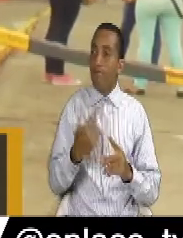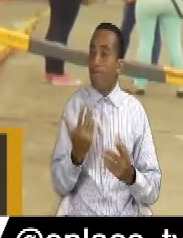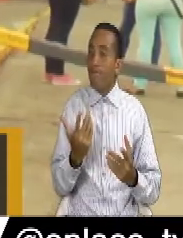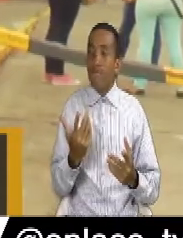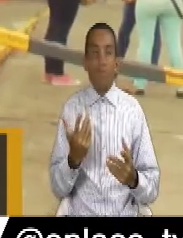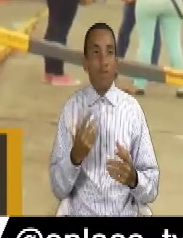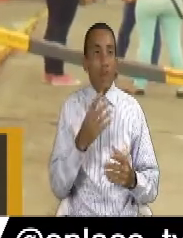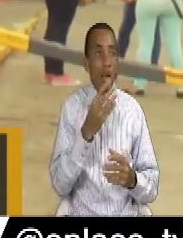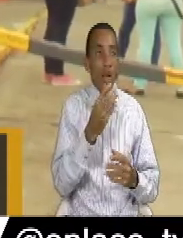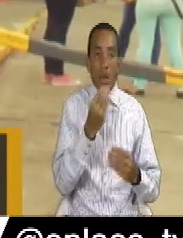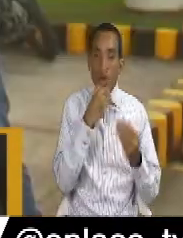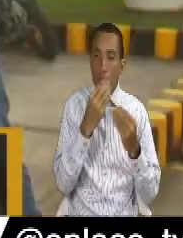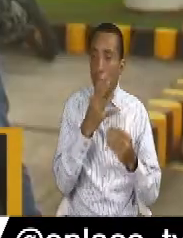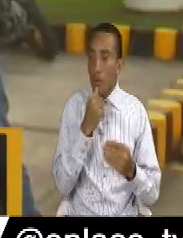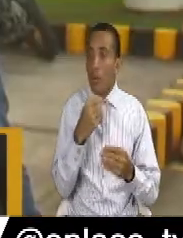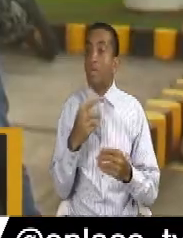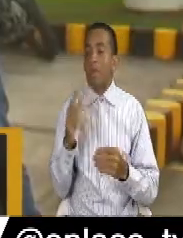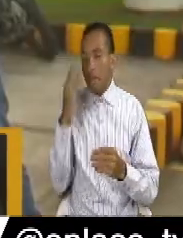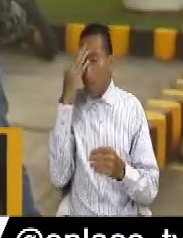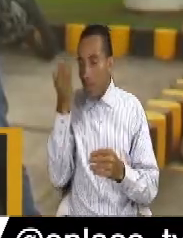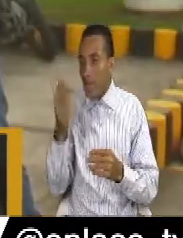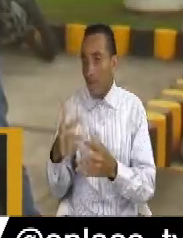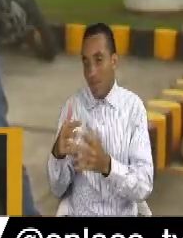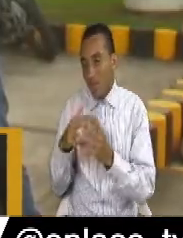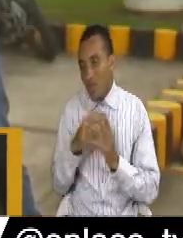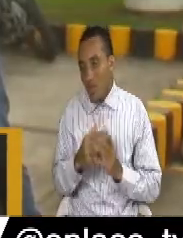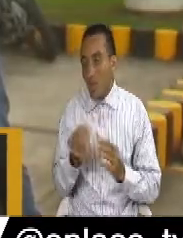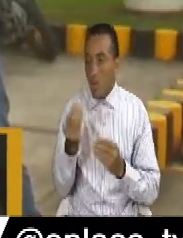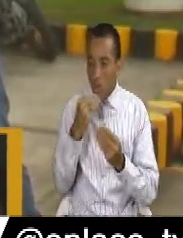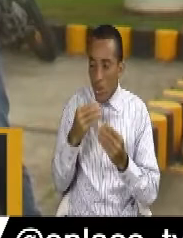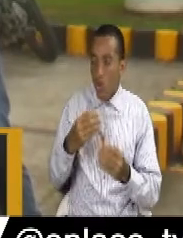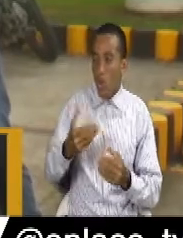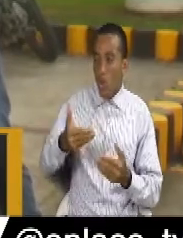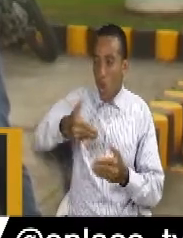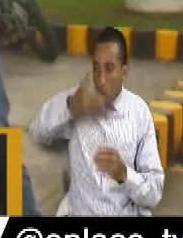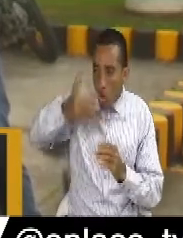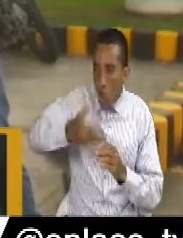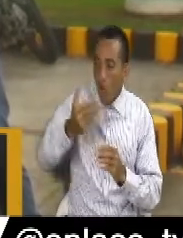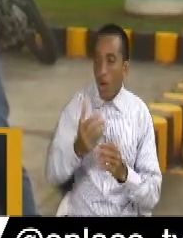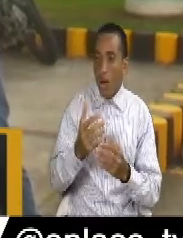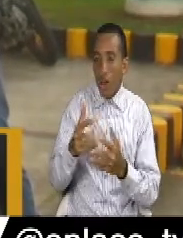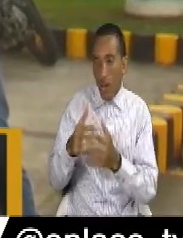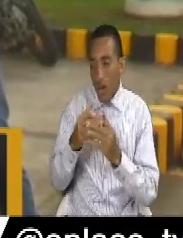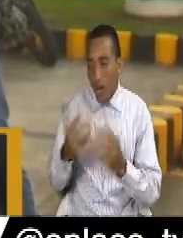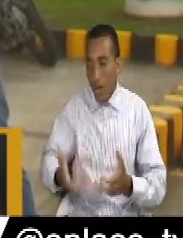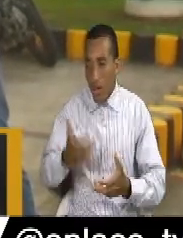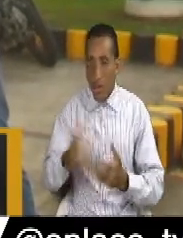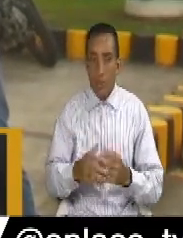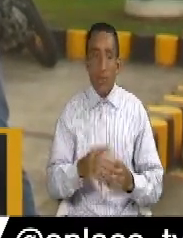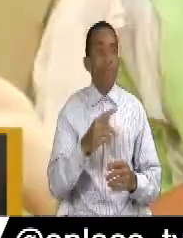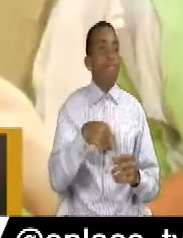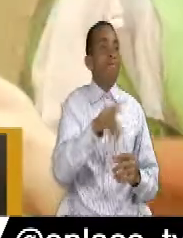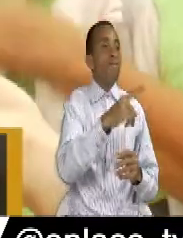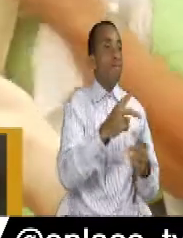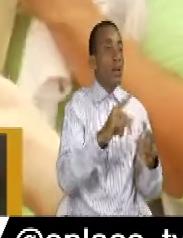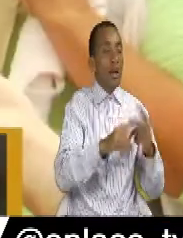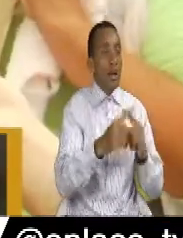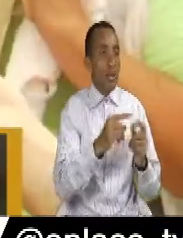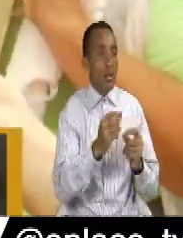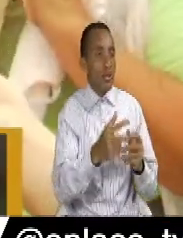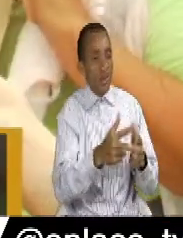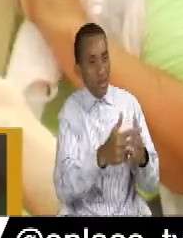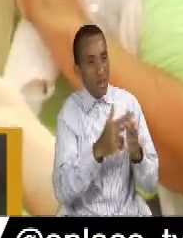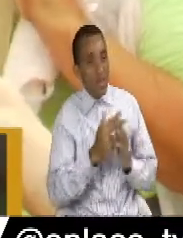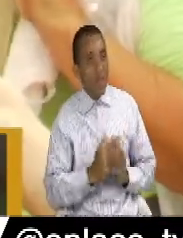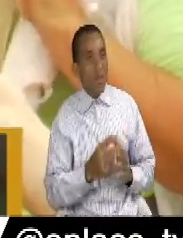un poquito de sopa o regáleme un poquito de arroz para poder solventar. Y pedirle a las amistades que nos regale para la gasolina de la moto, eso es el colmo, porque